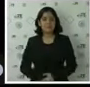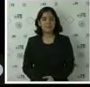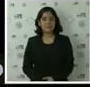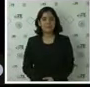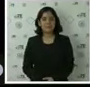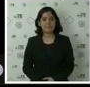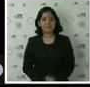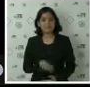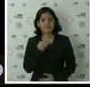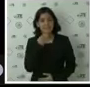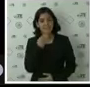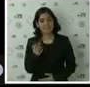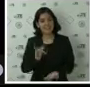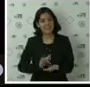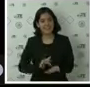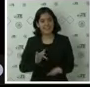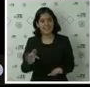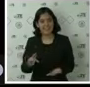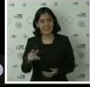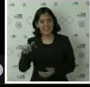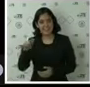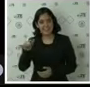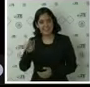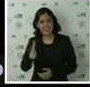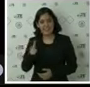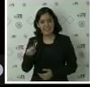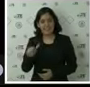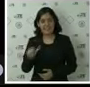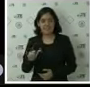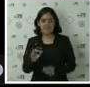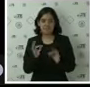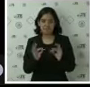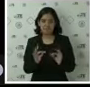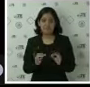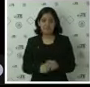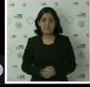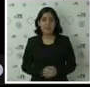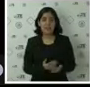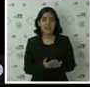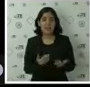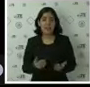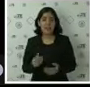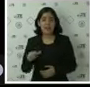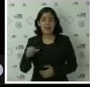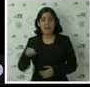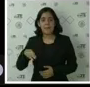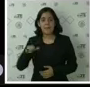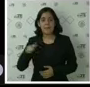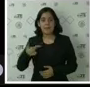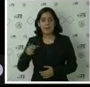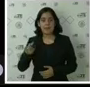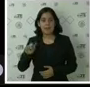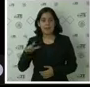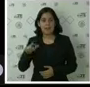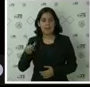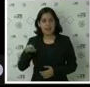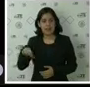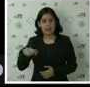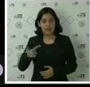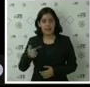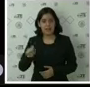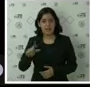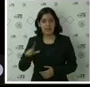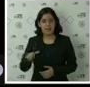Muy bien, muchas gracias a ti, Alexa, excelente. Y bueno, seguiríamos con Miguel Ángel Gutiérrez Martínez,